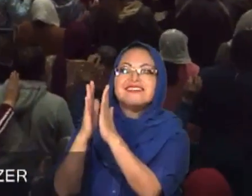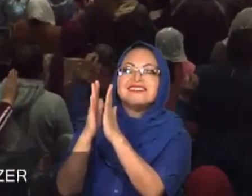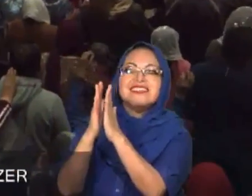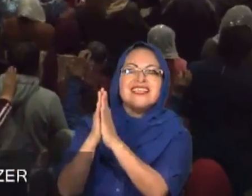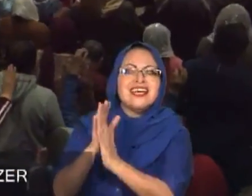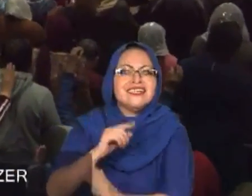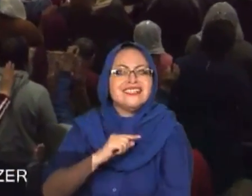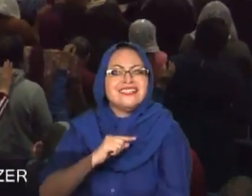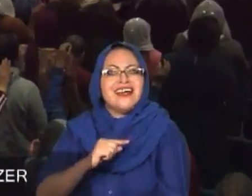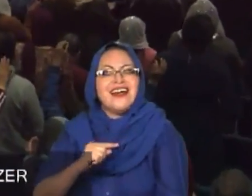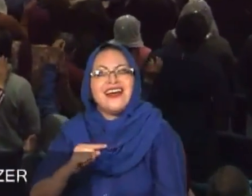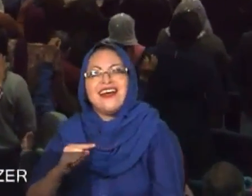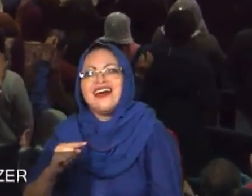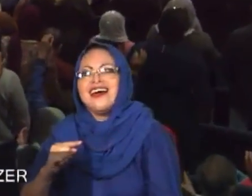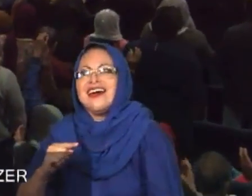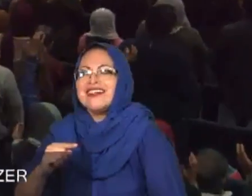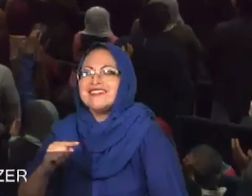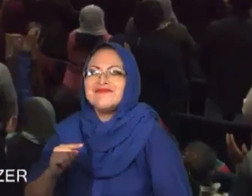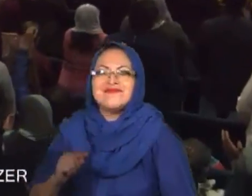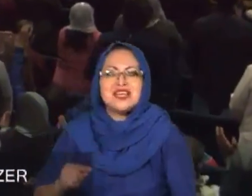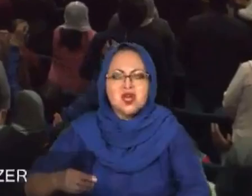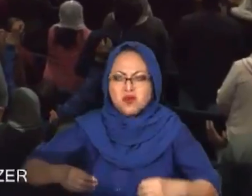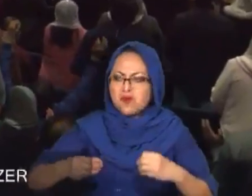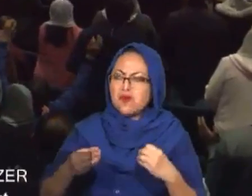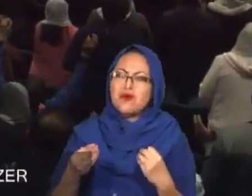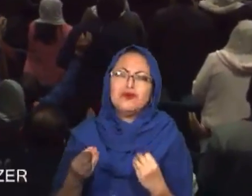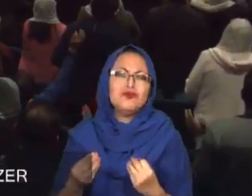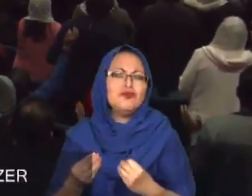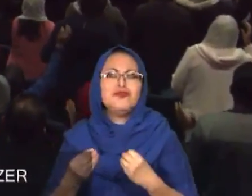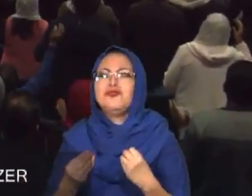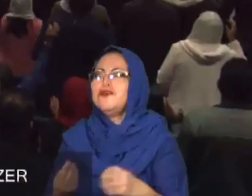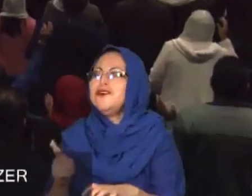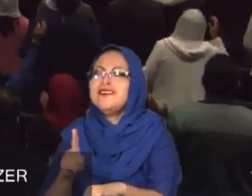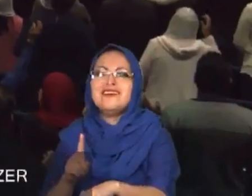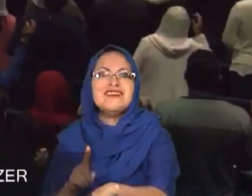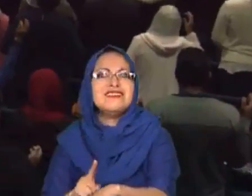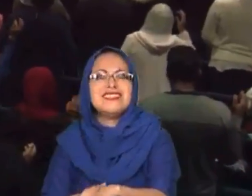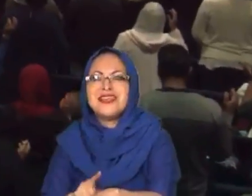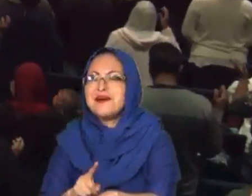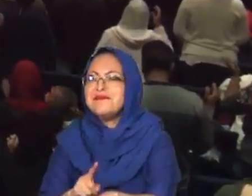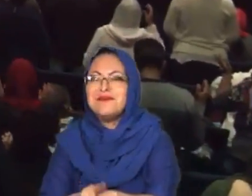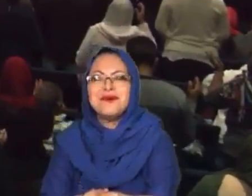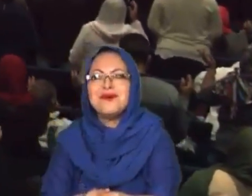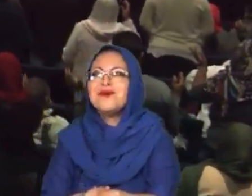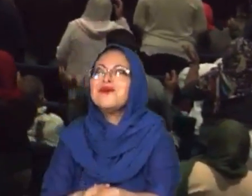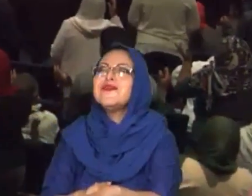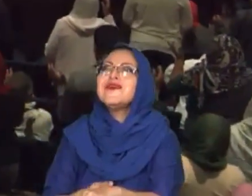y así estar perdido